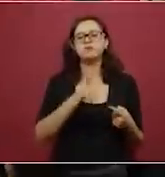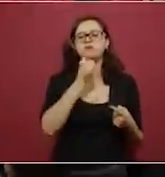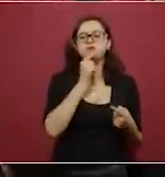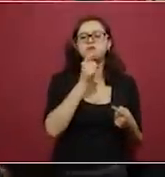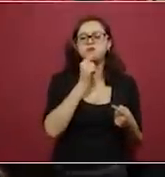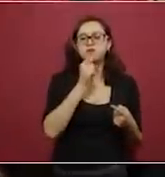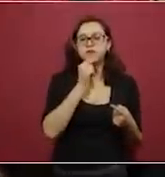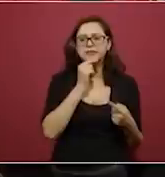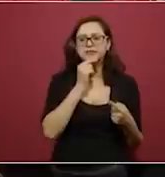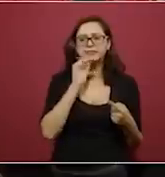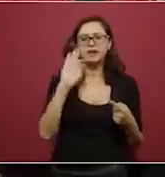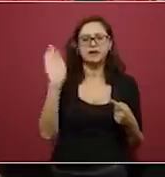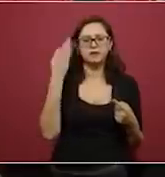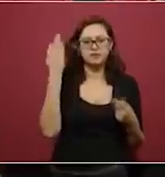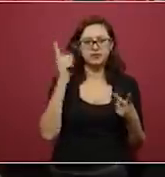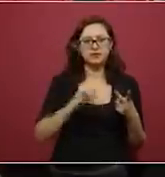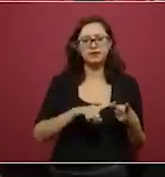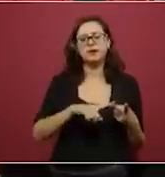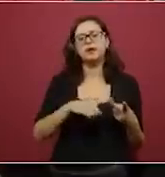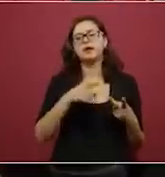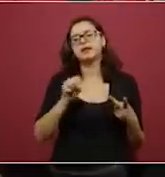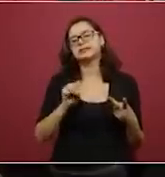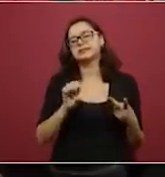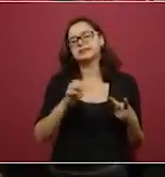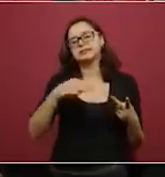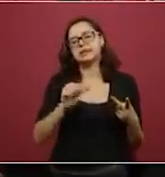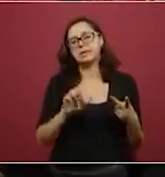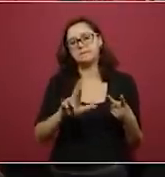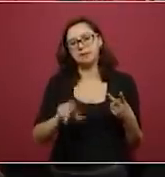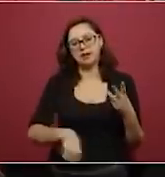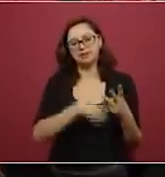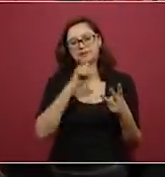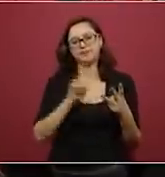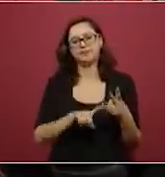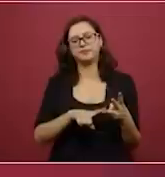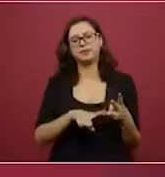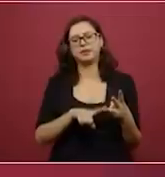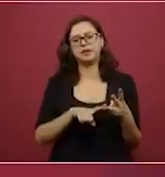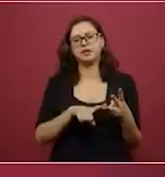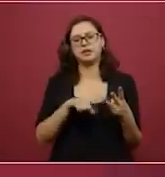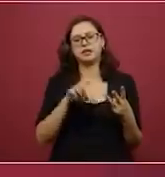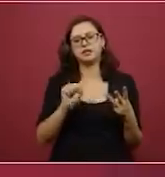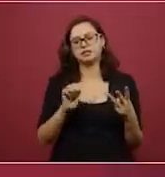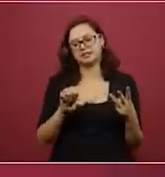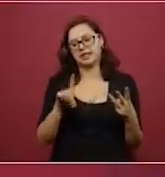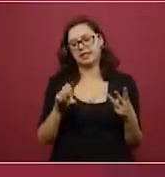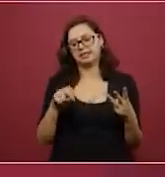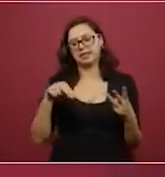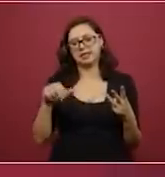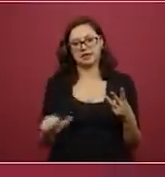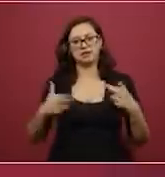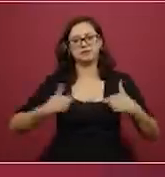un representante de marina y un representante de la secretaría de la defensa